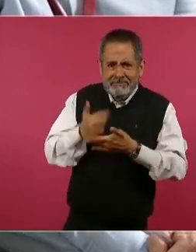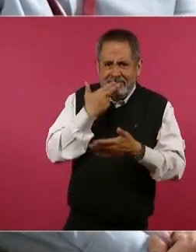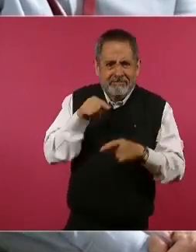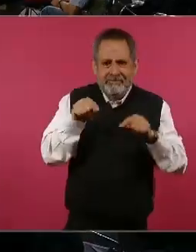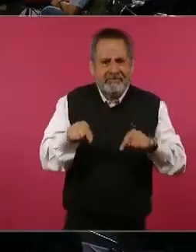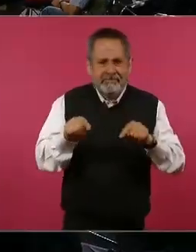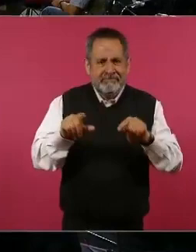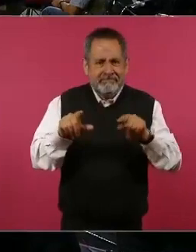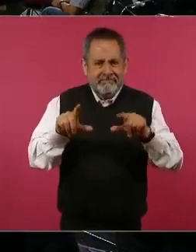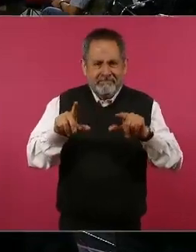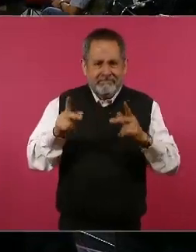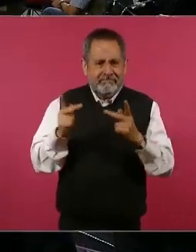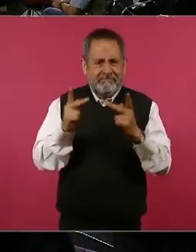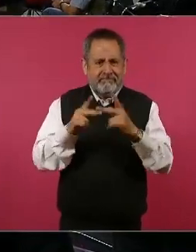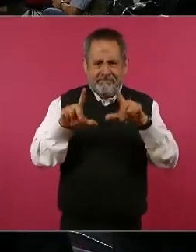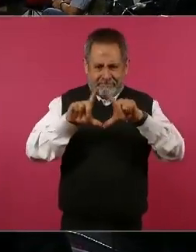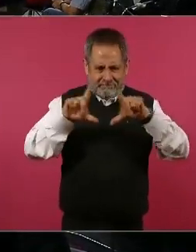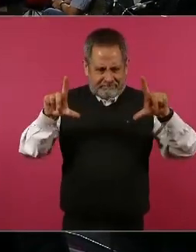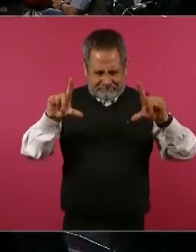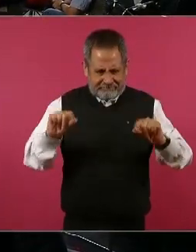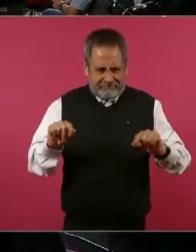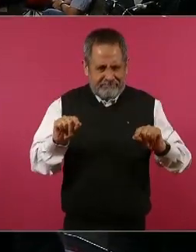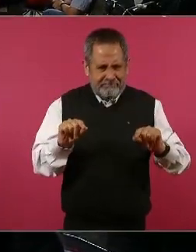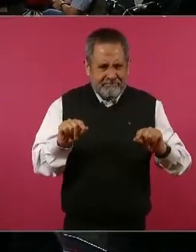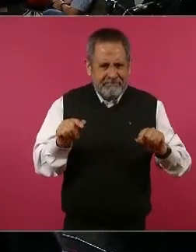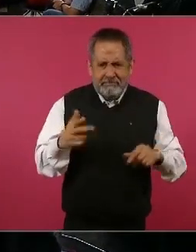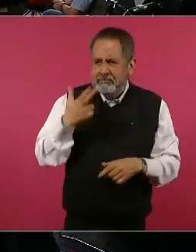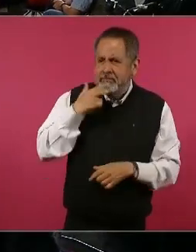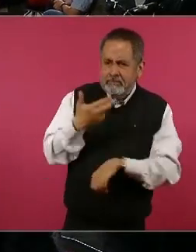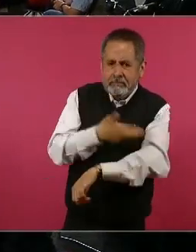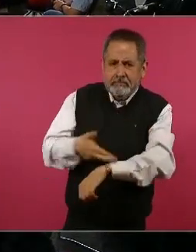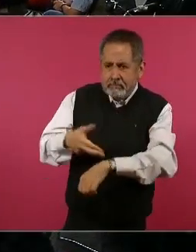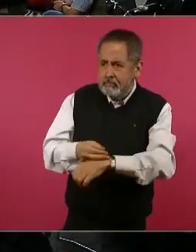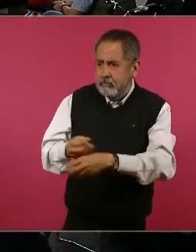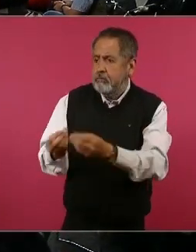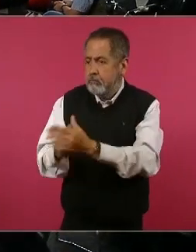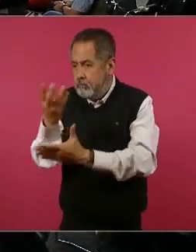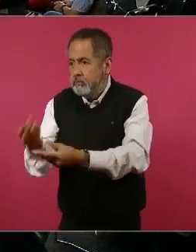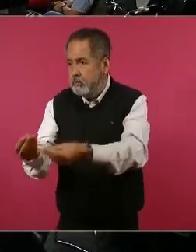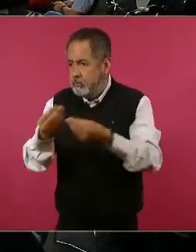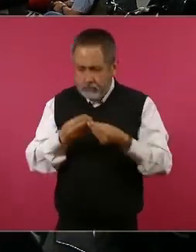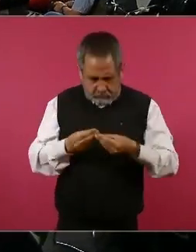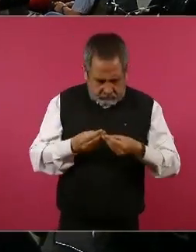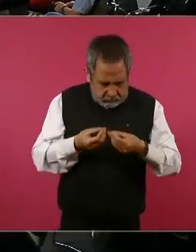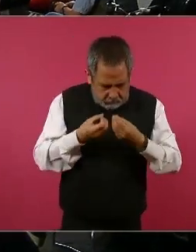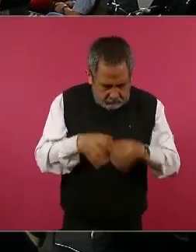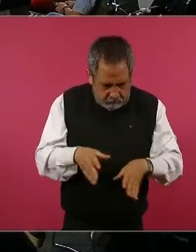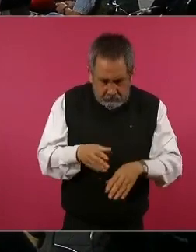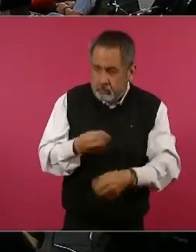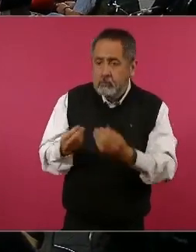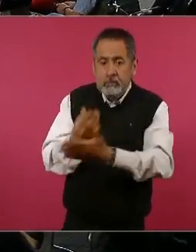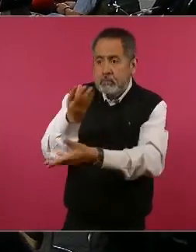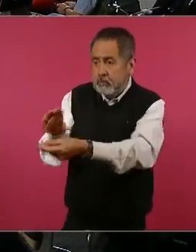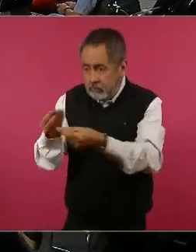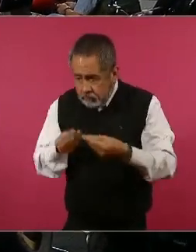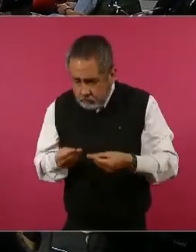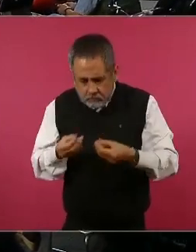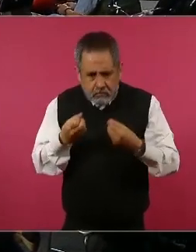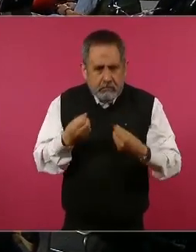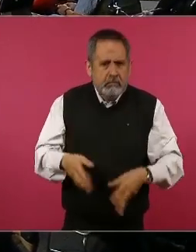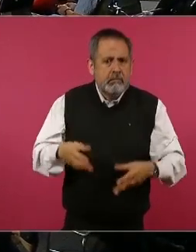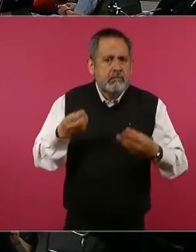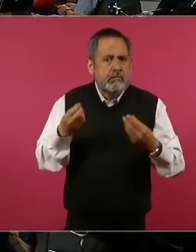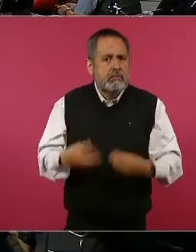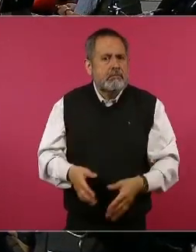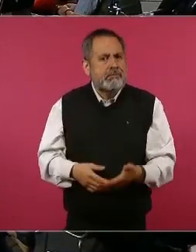sirve pues esta tramitología y estas láminas que han entregado. El nombre de la